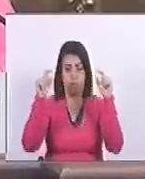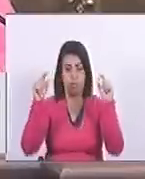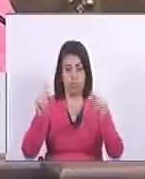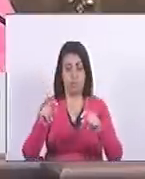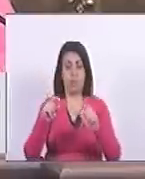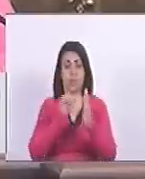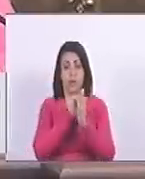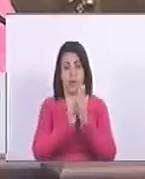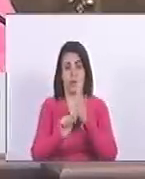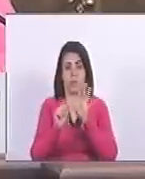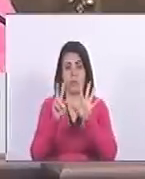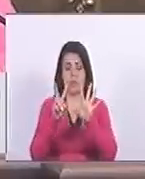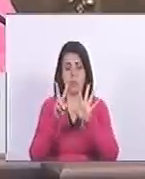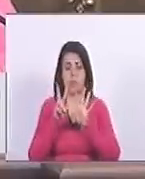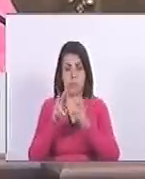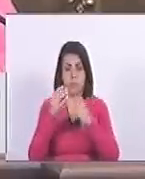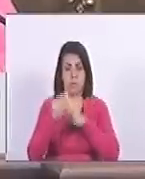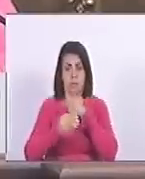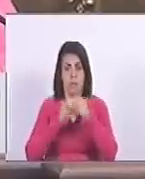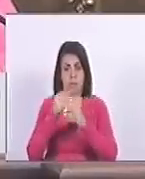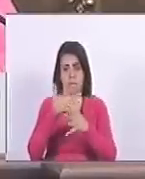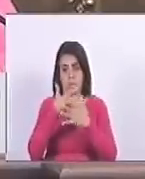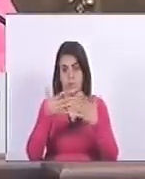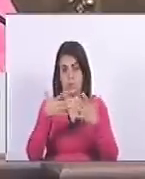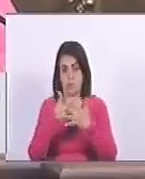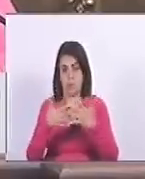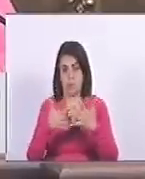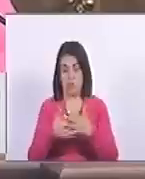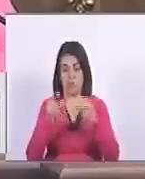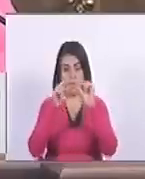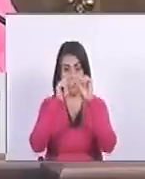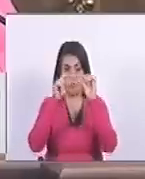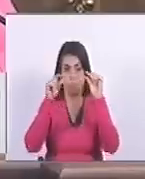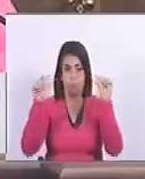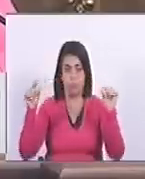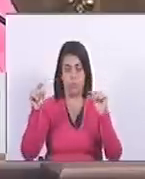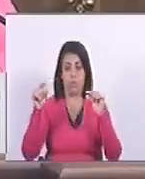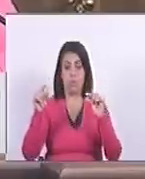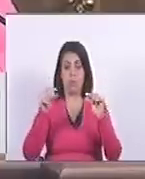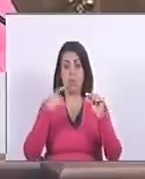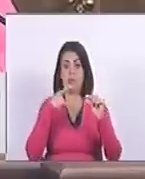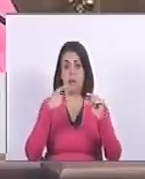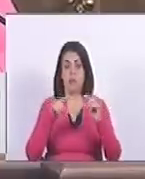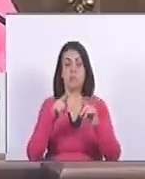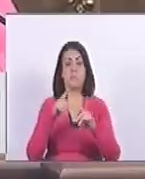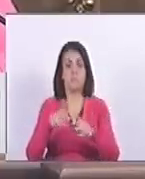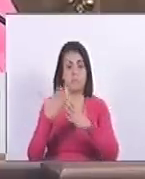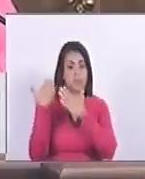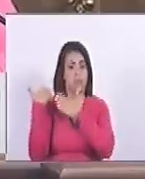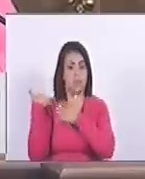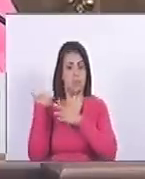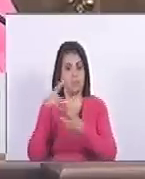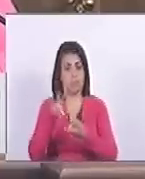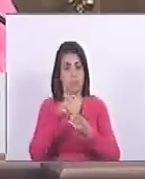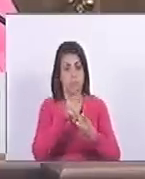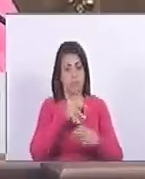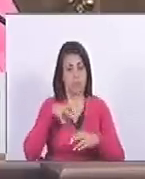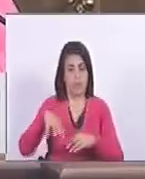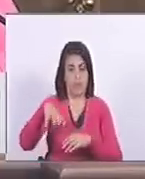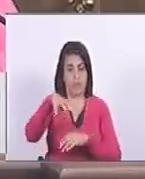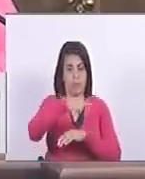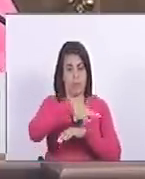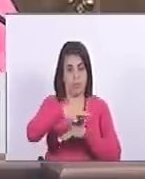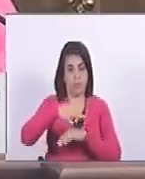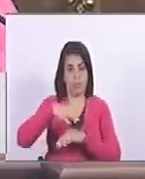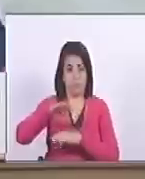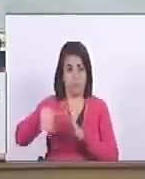del artículo 7, el cual queda redactado en los siguientes términos. Epígrafe, competencia tributaria estatal y municipal.